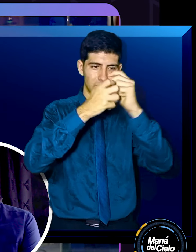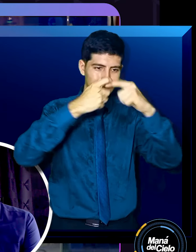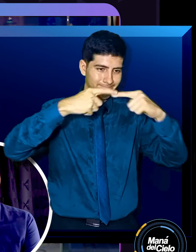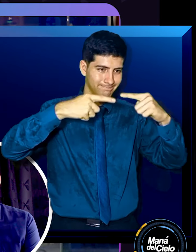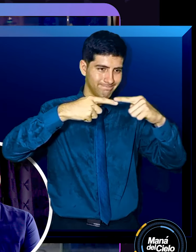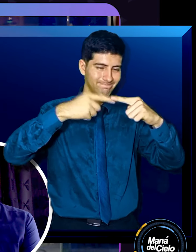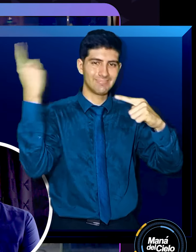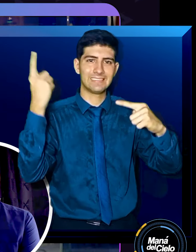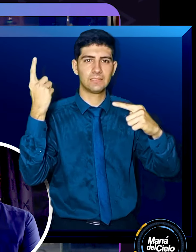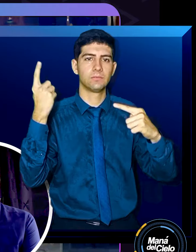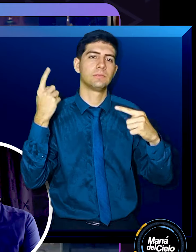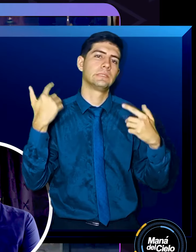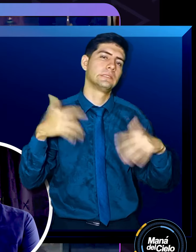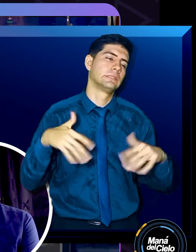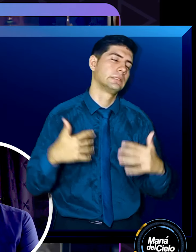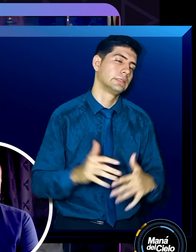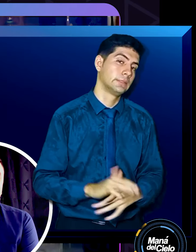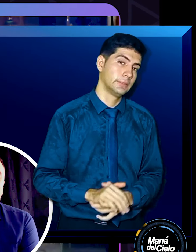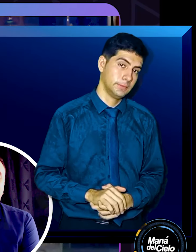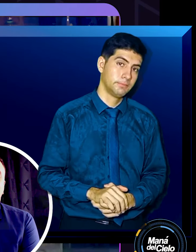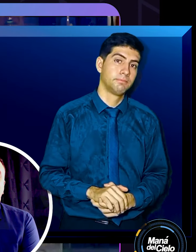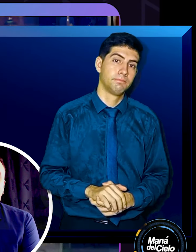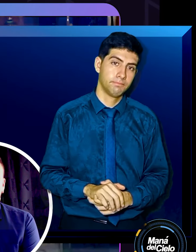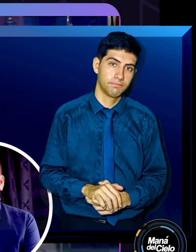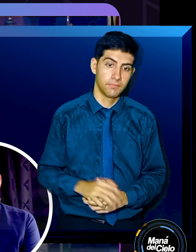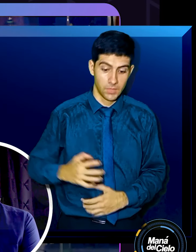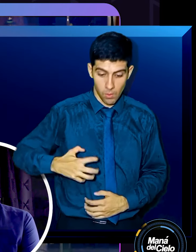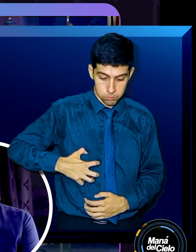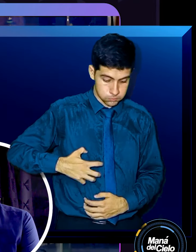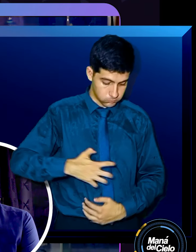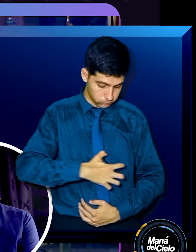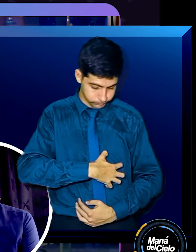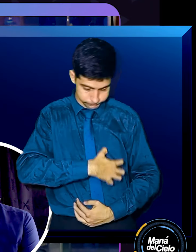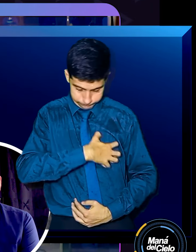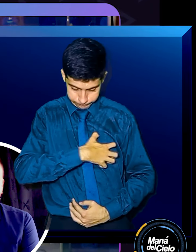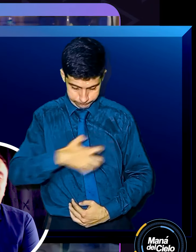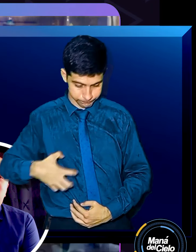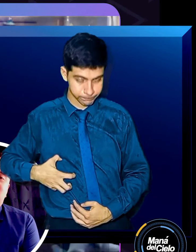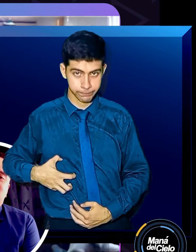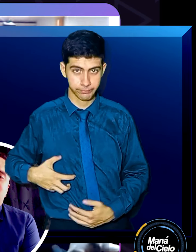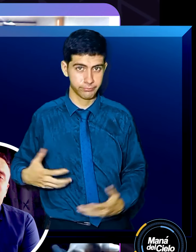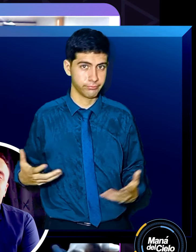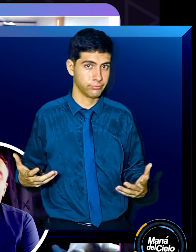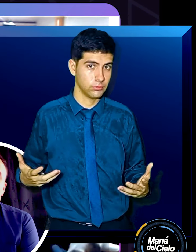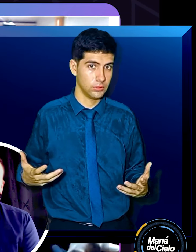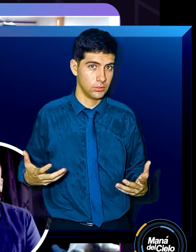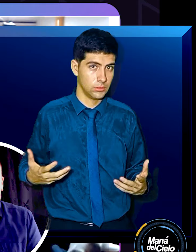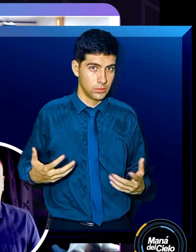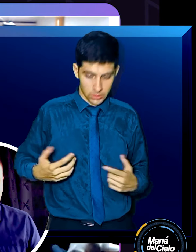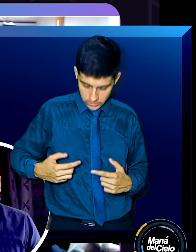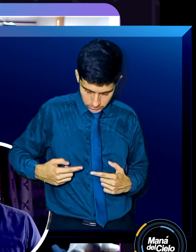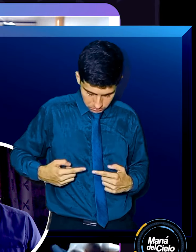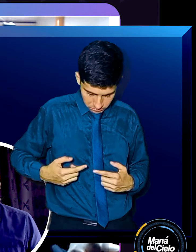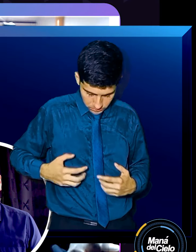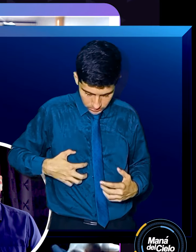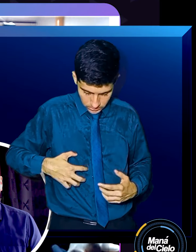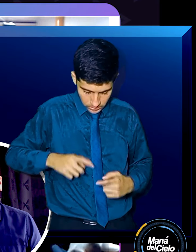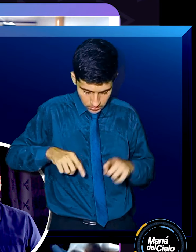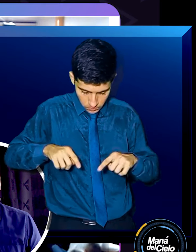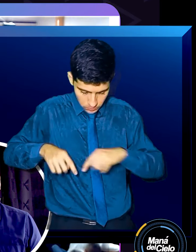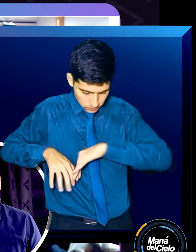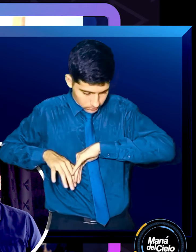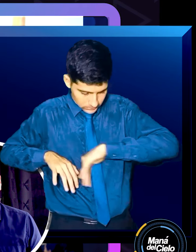Y nos están haciendo falta algunos órganos que no están funcionando porque quieren funcionar como otros.